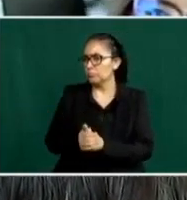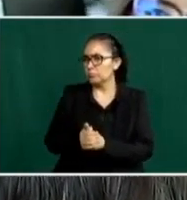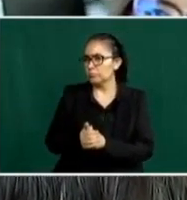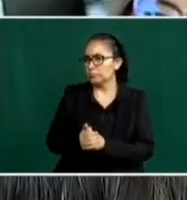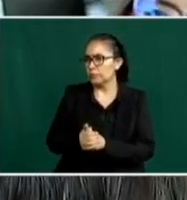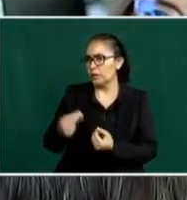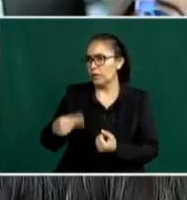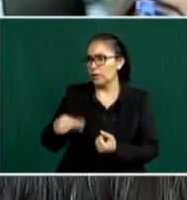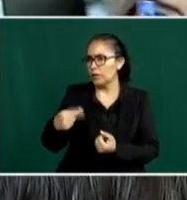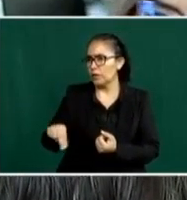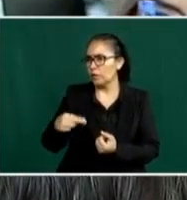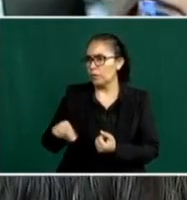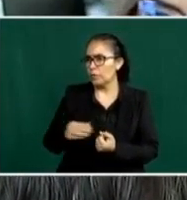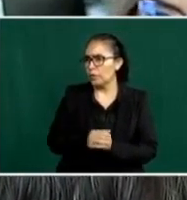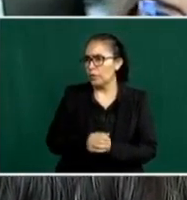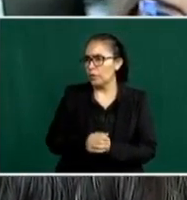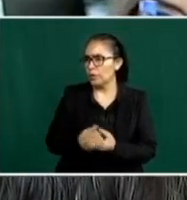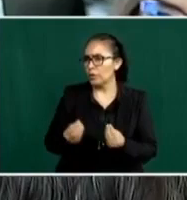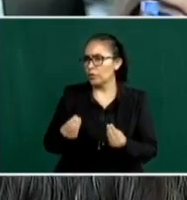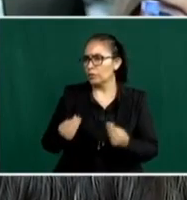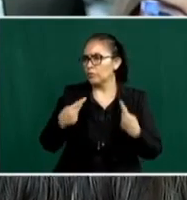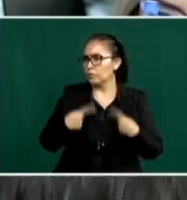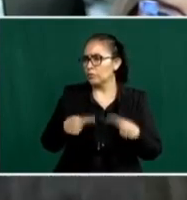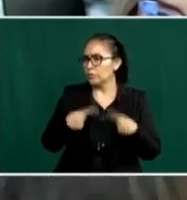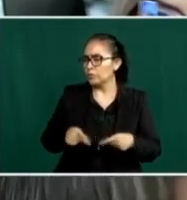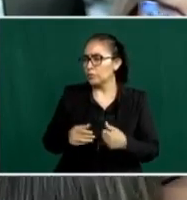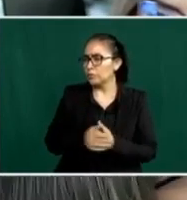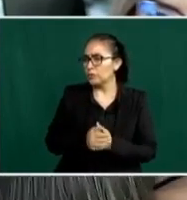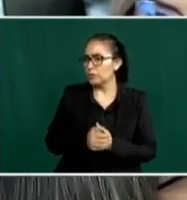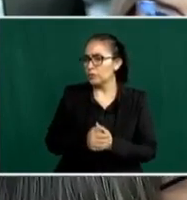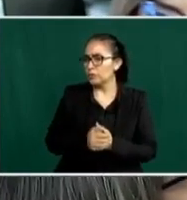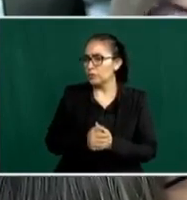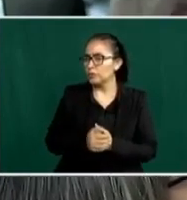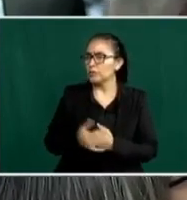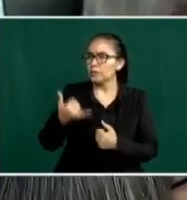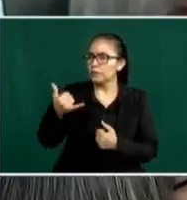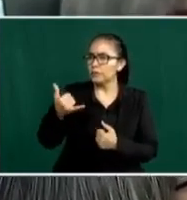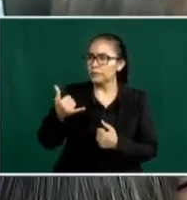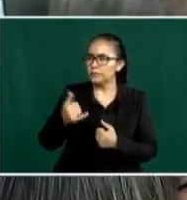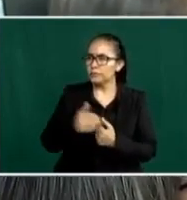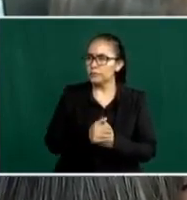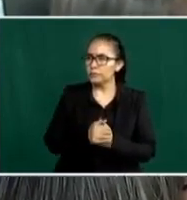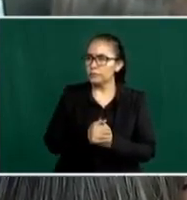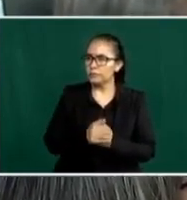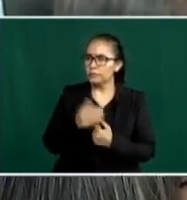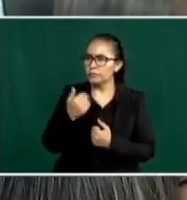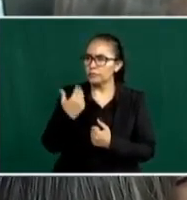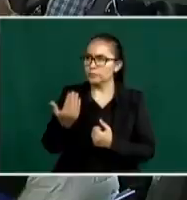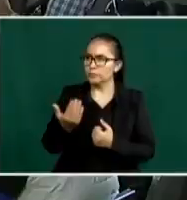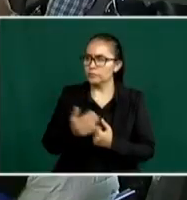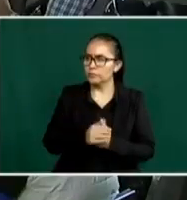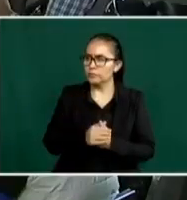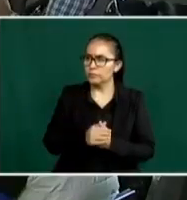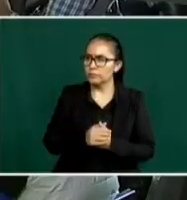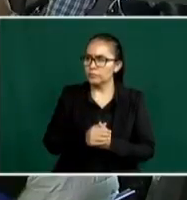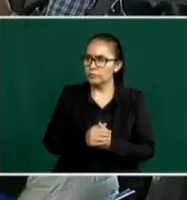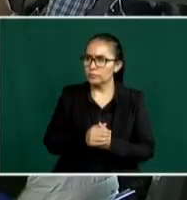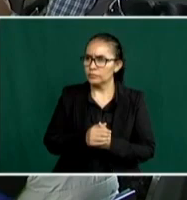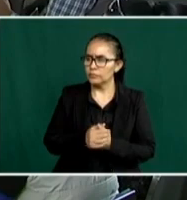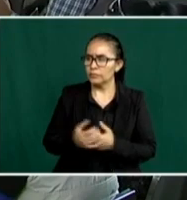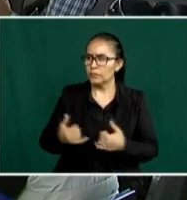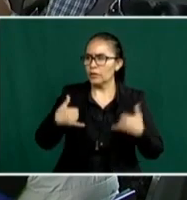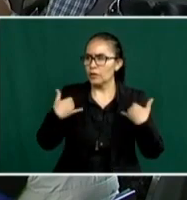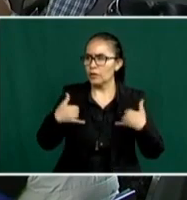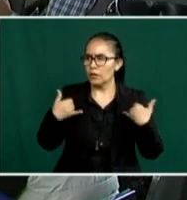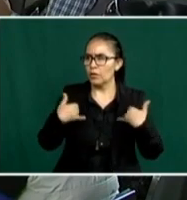nombre de muchas personas afectadas de Bahía de Banderas, y principalmente esto que es de vida y muerte, porque el muchacho